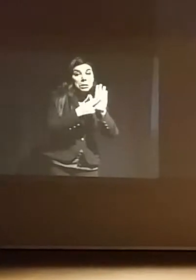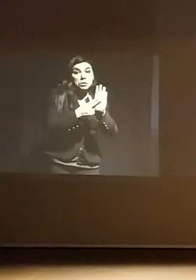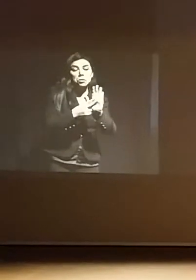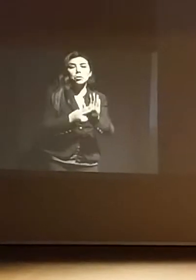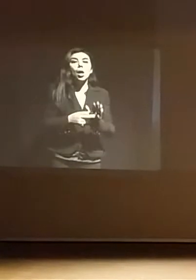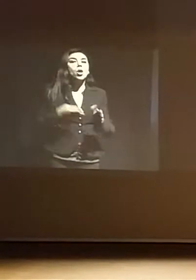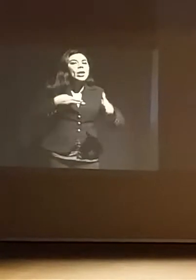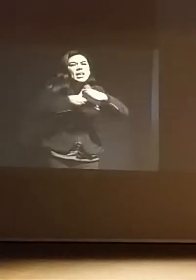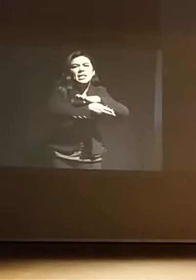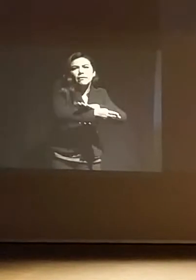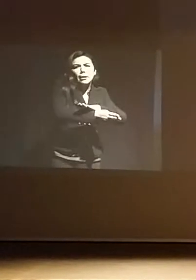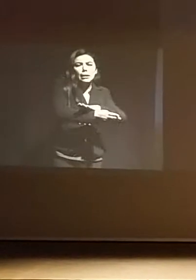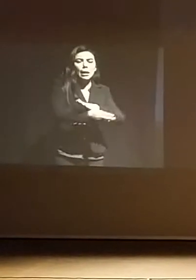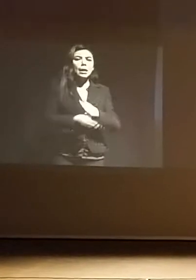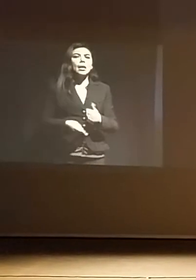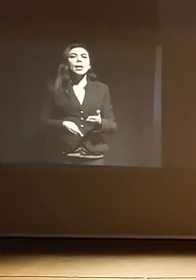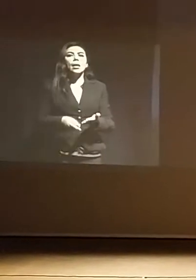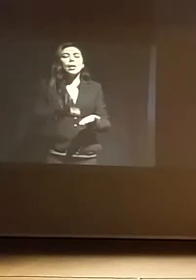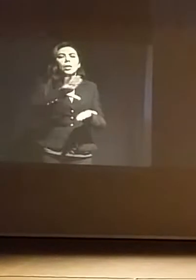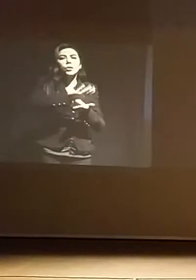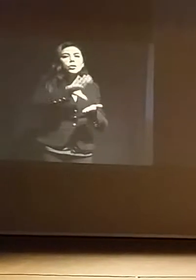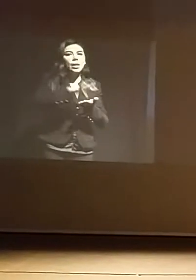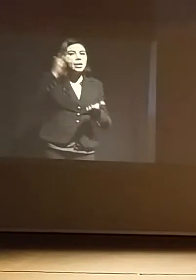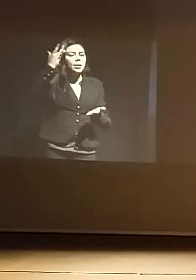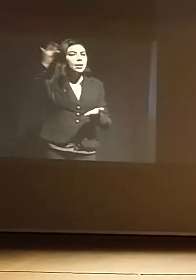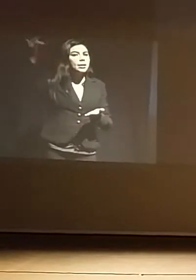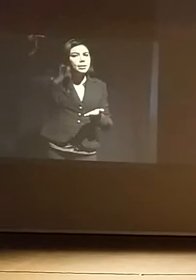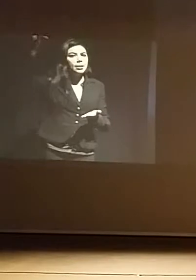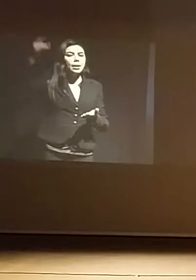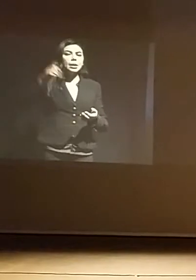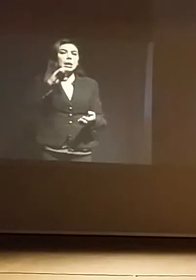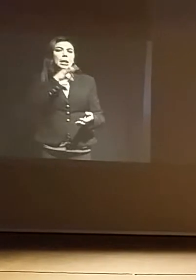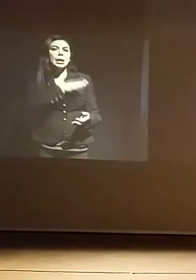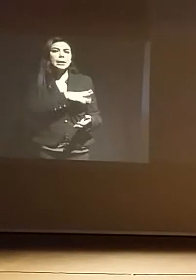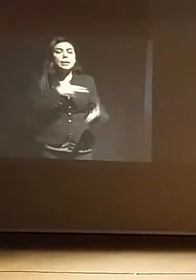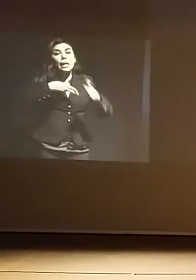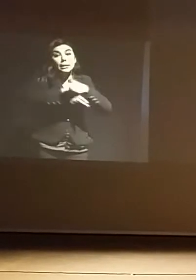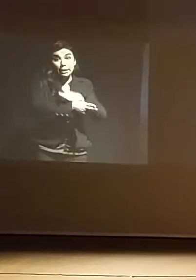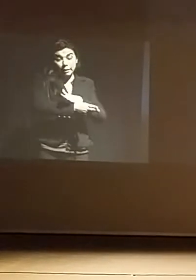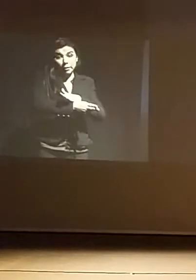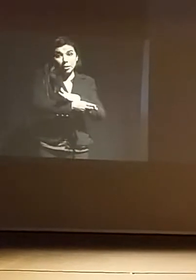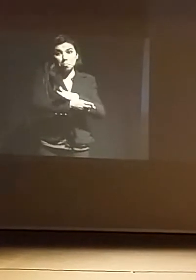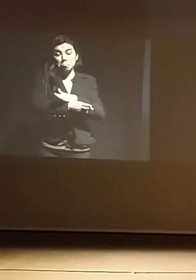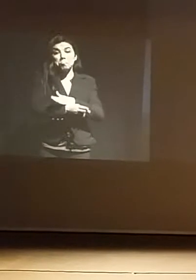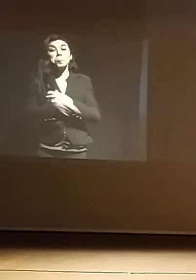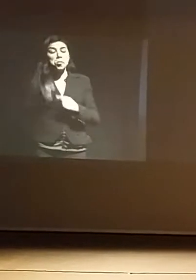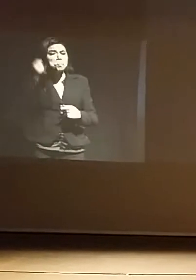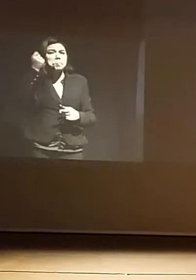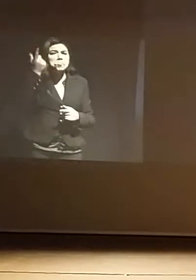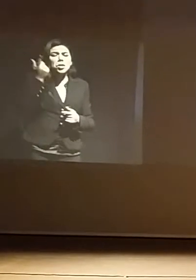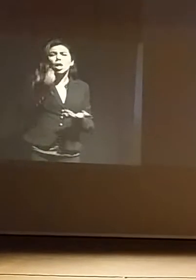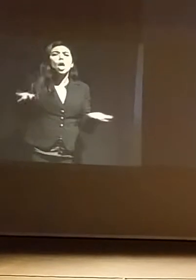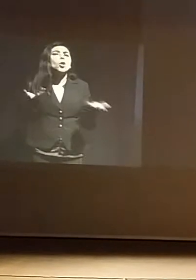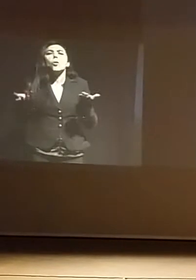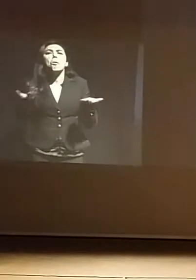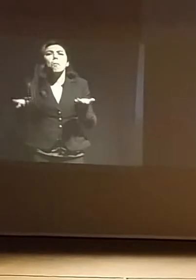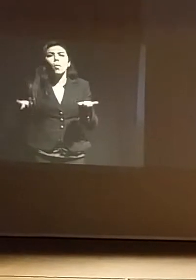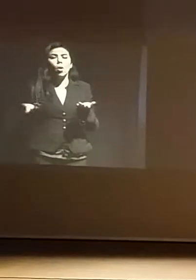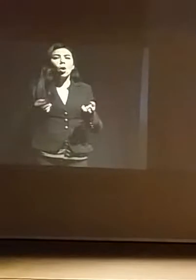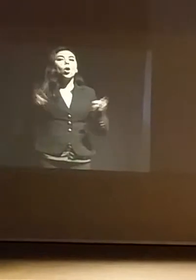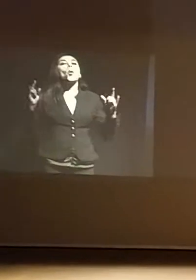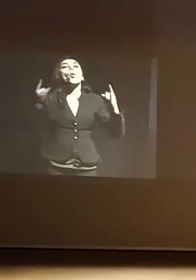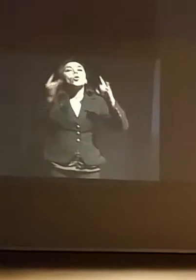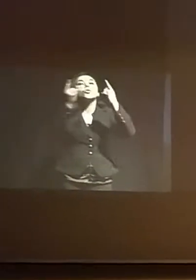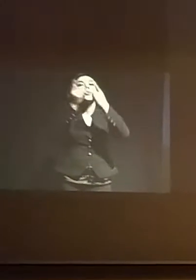que es accesibilidad en la ciudad inteligente y el plan Chile accesible, es entender cómo nosotros lo que